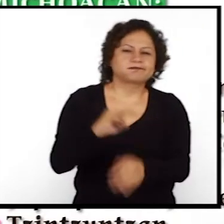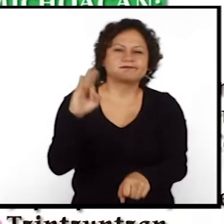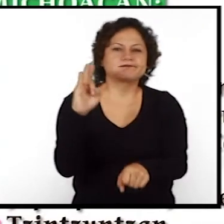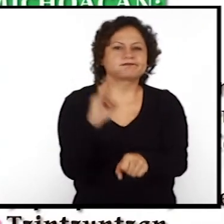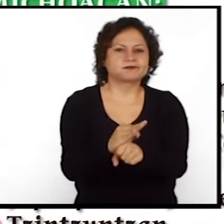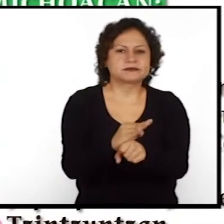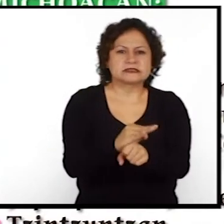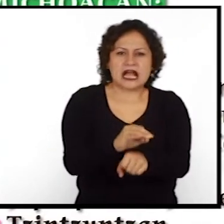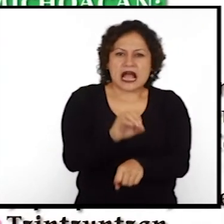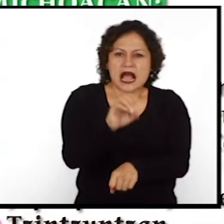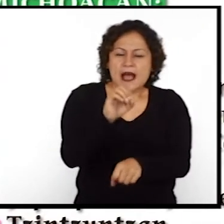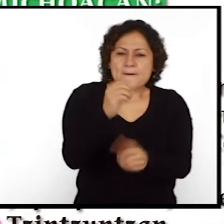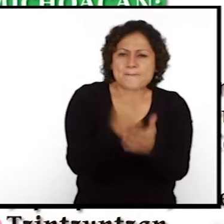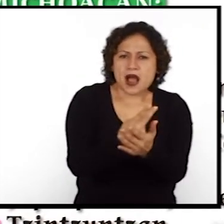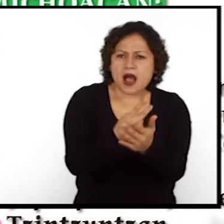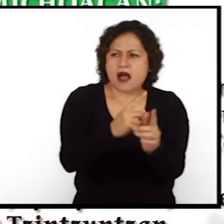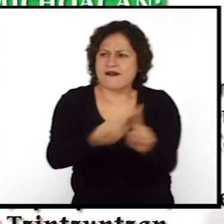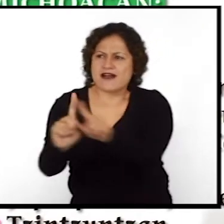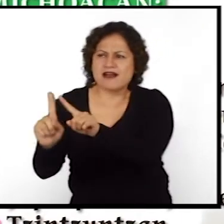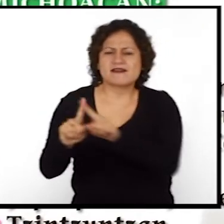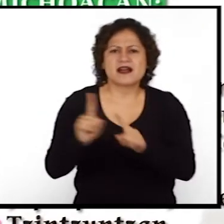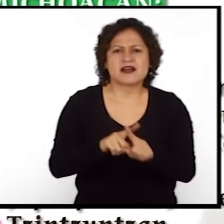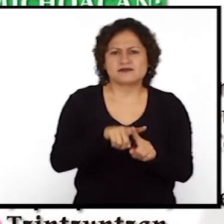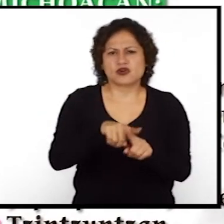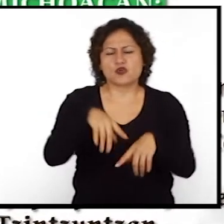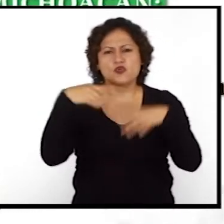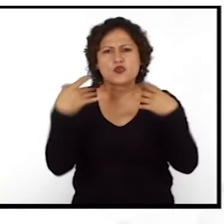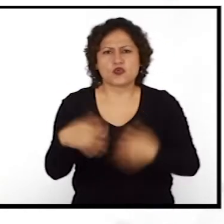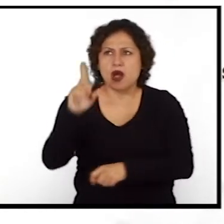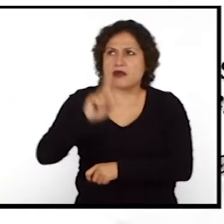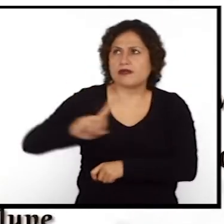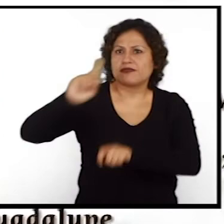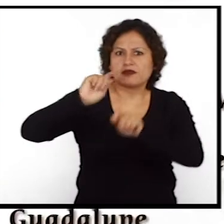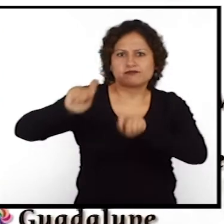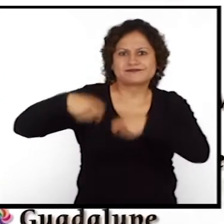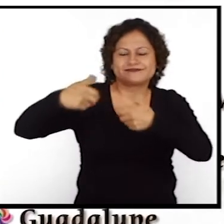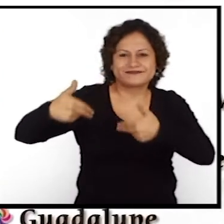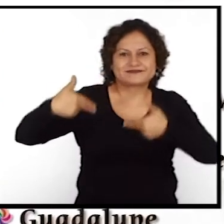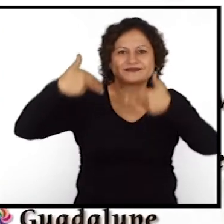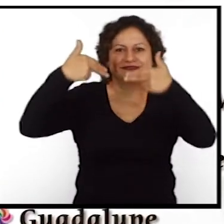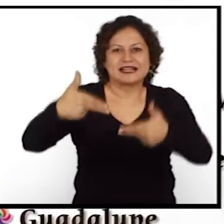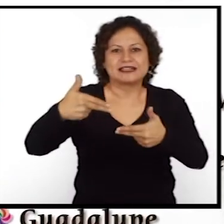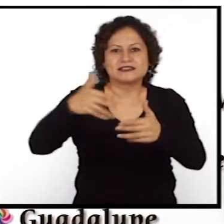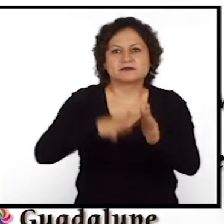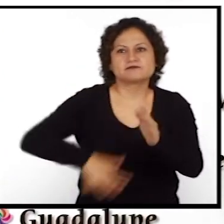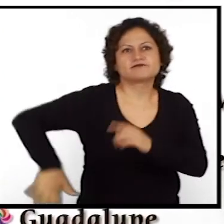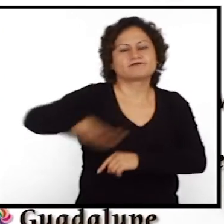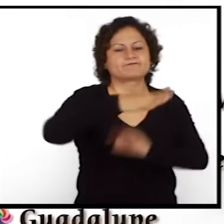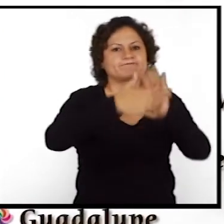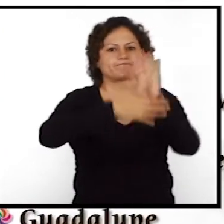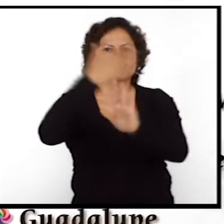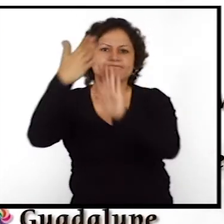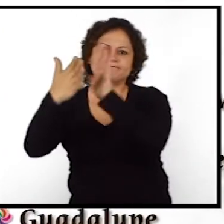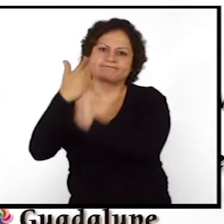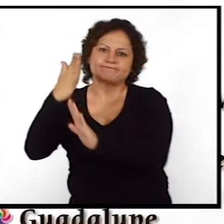de riquezas minerales, legadas por los dioses y con una espléndida arquitectura religiosa.